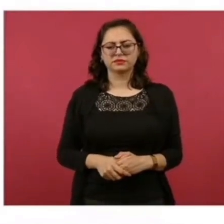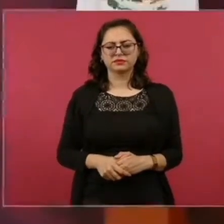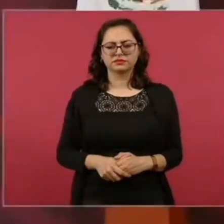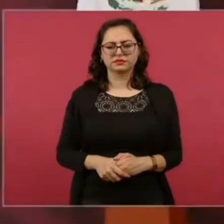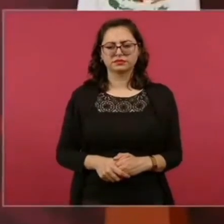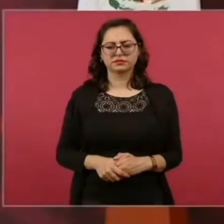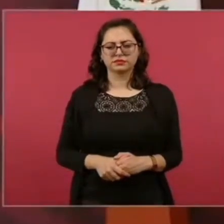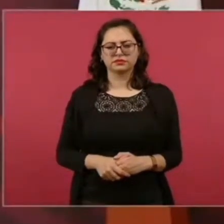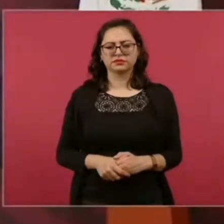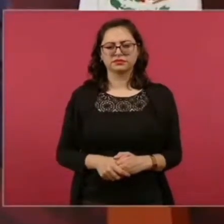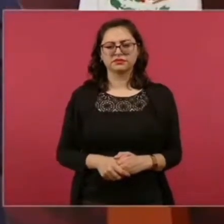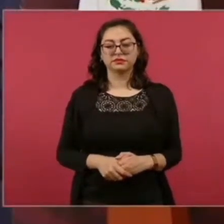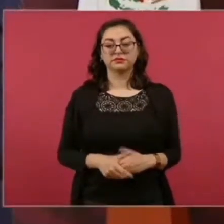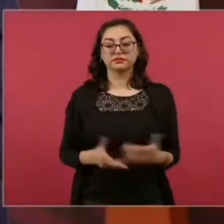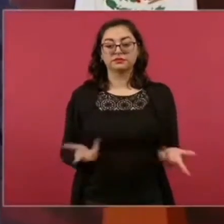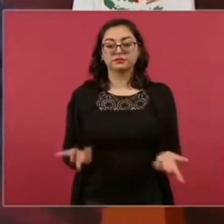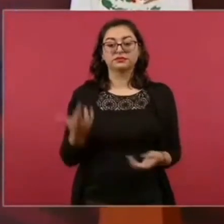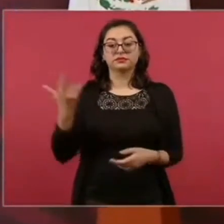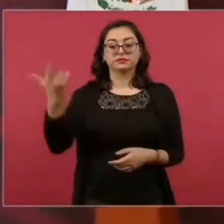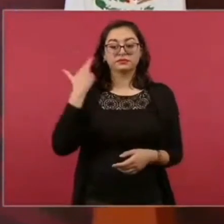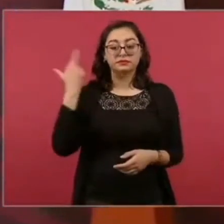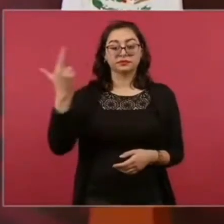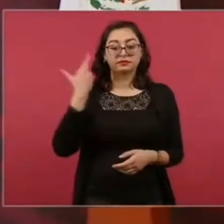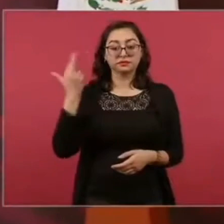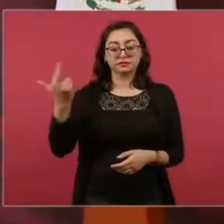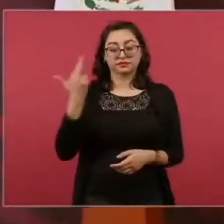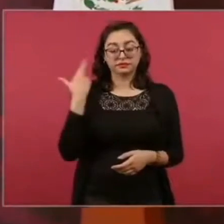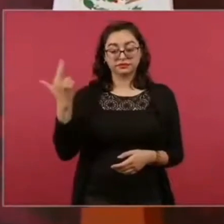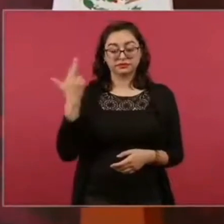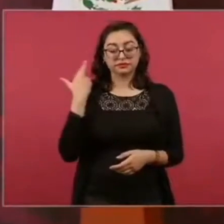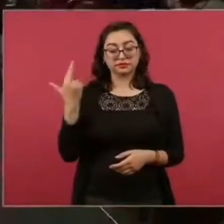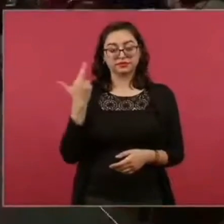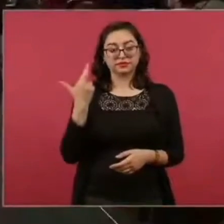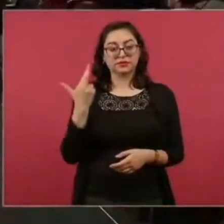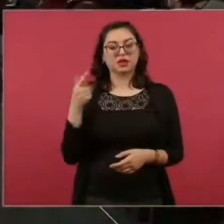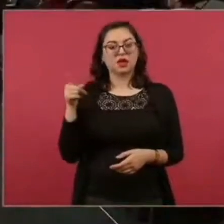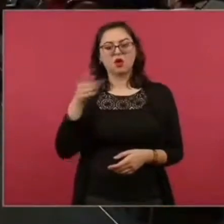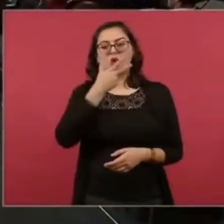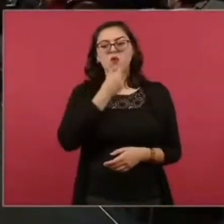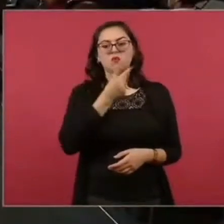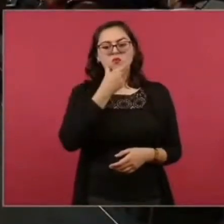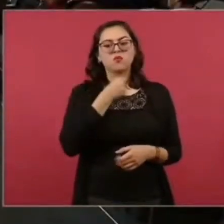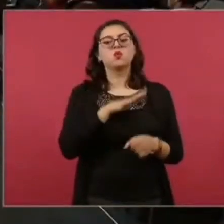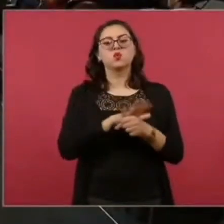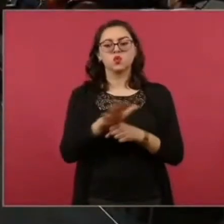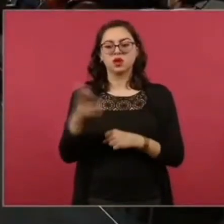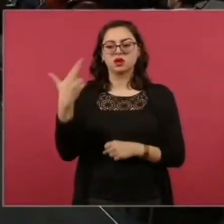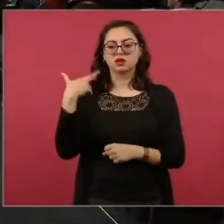es un conductor de radio. ¿De qué radio es, a propósito?